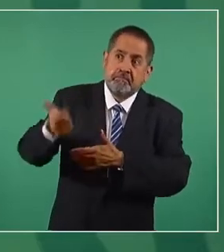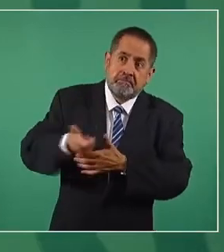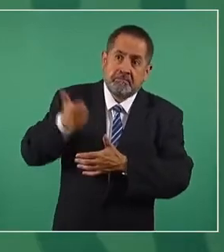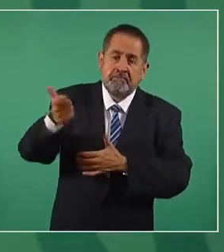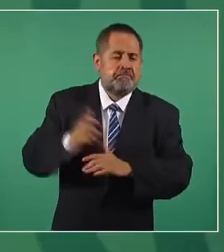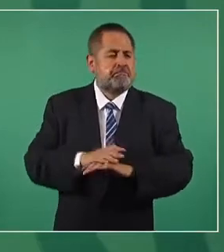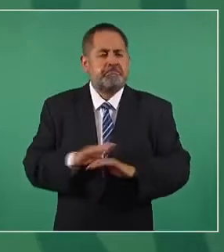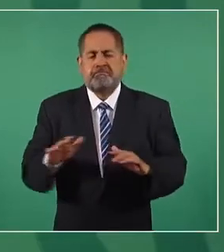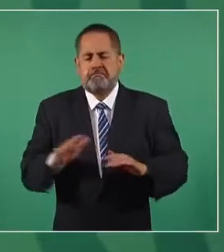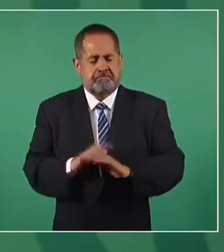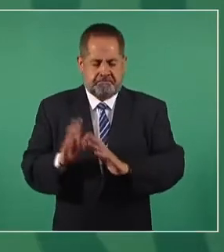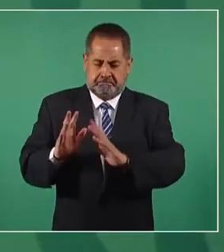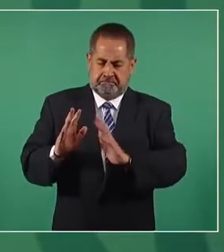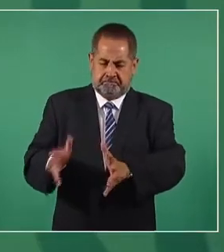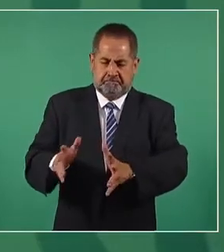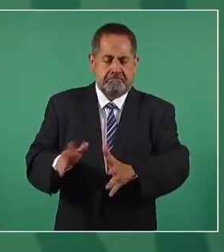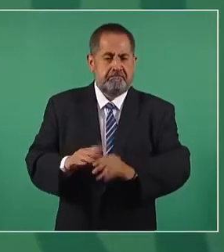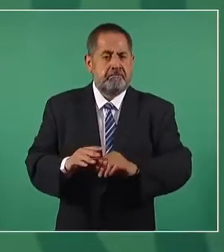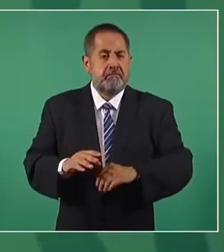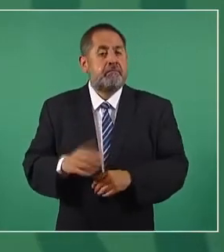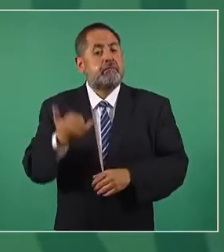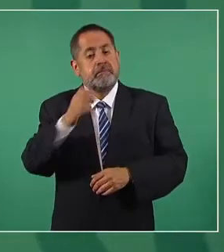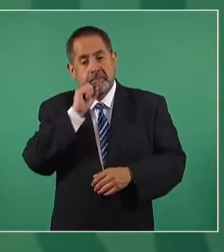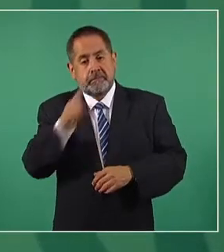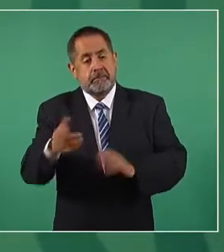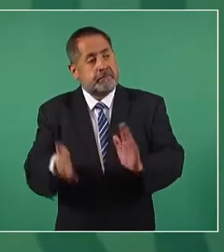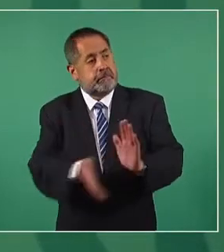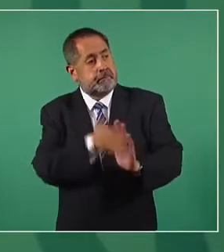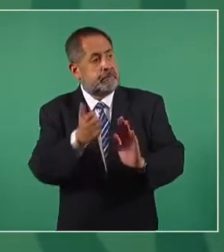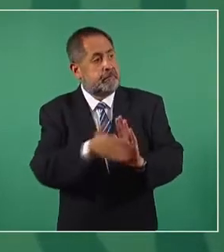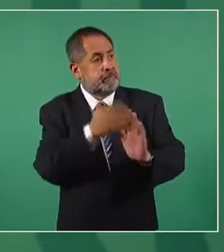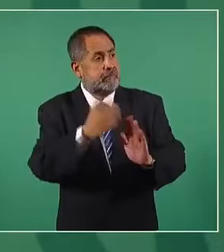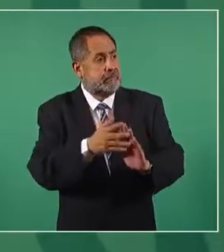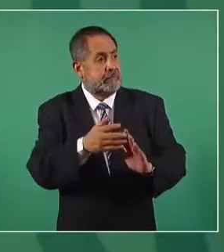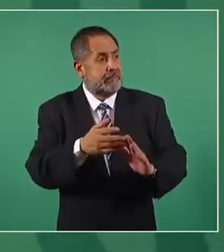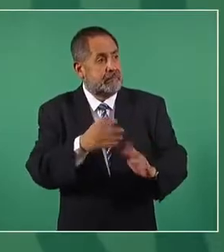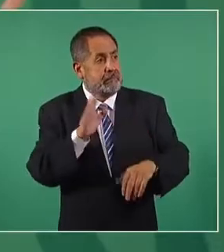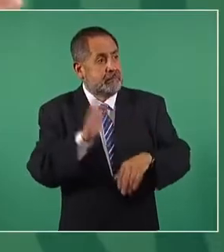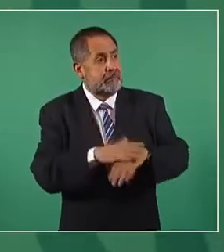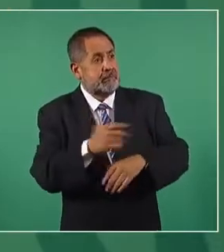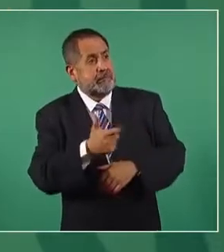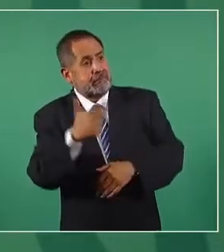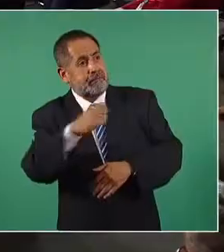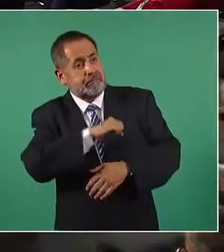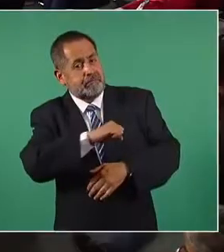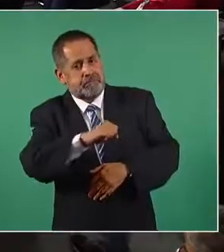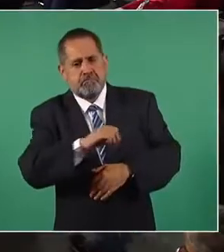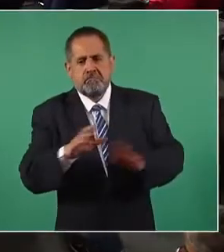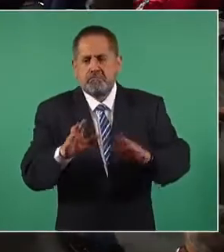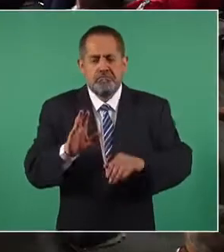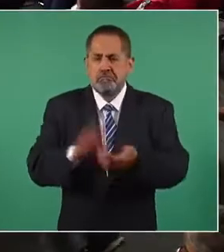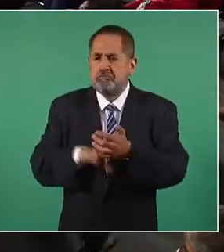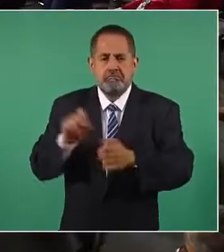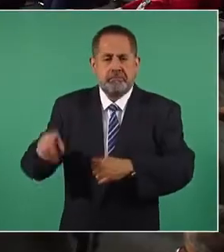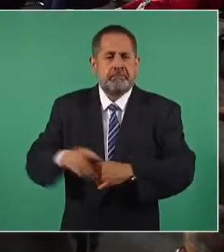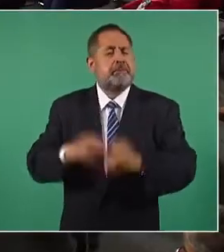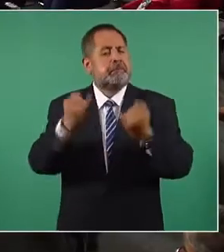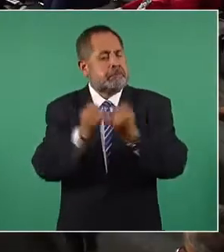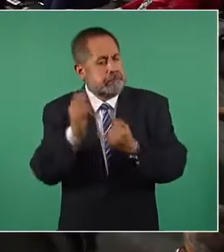estimado por la construcción de la refinería. Lo mismo hicieron los ingenieros